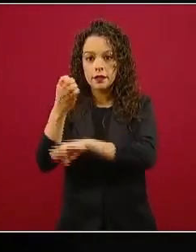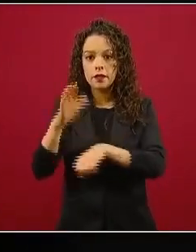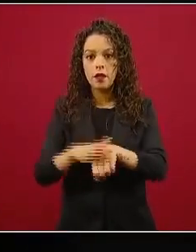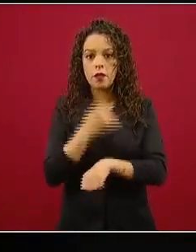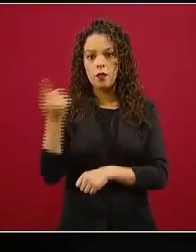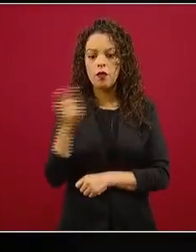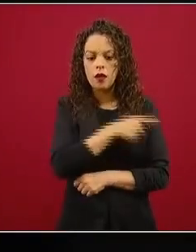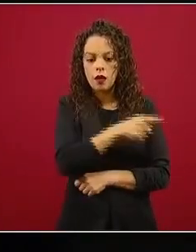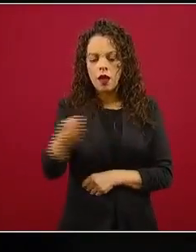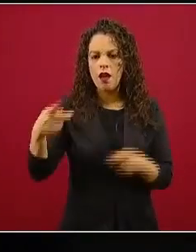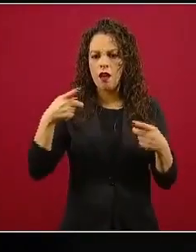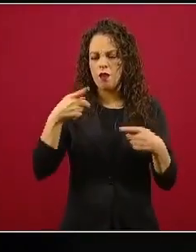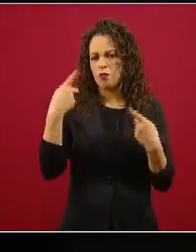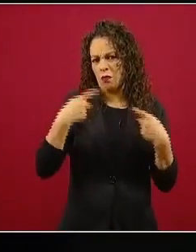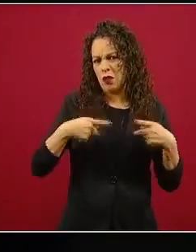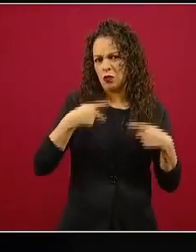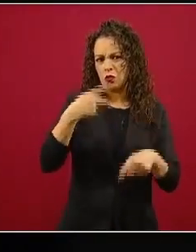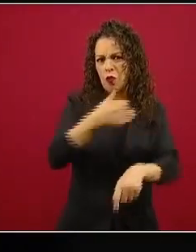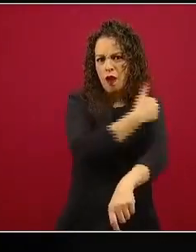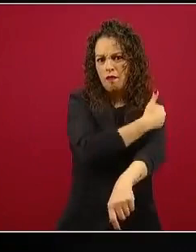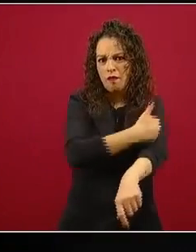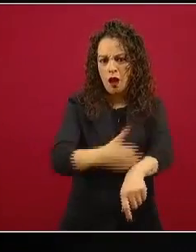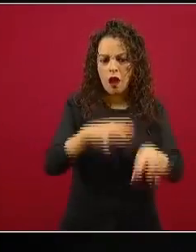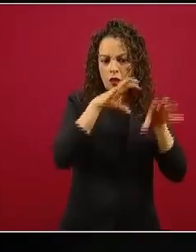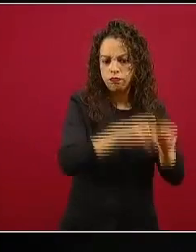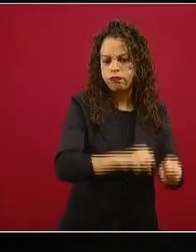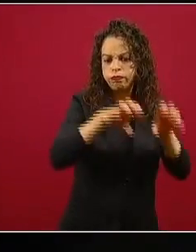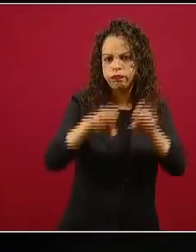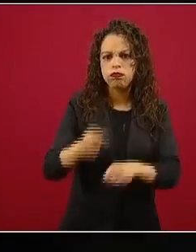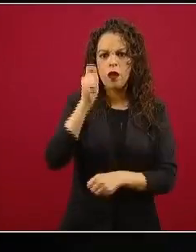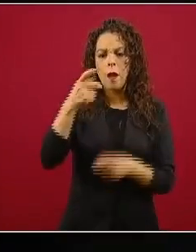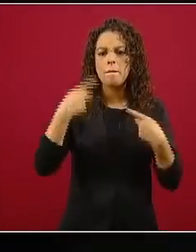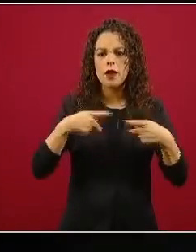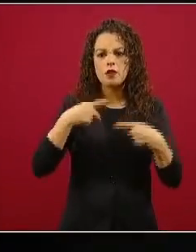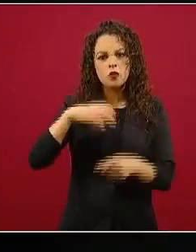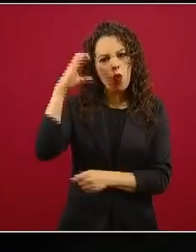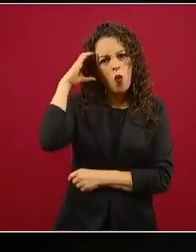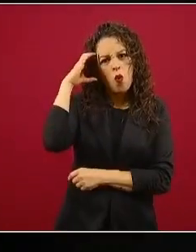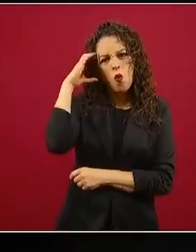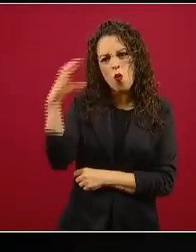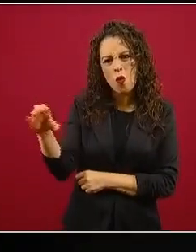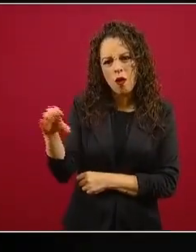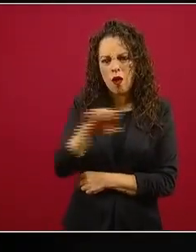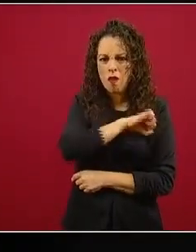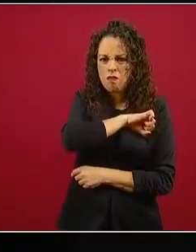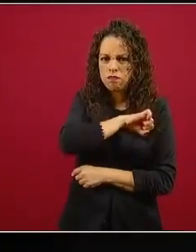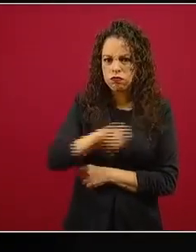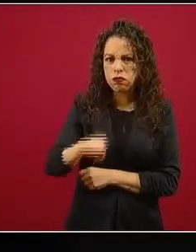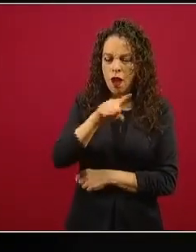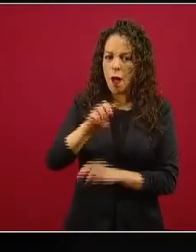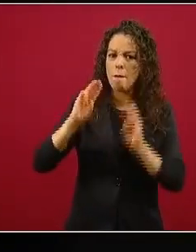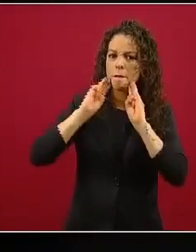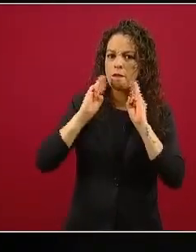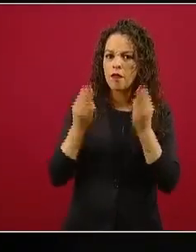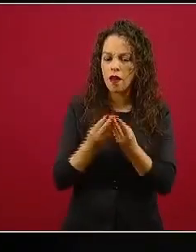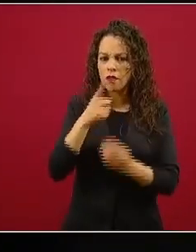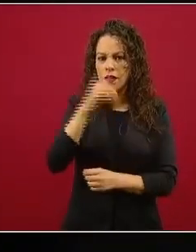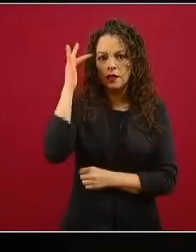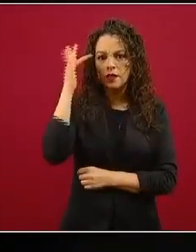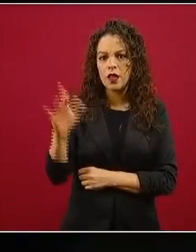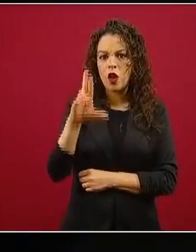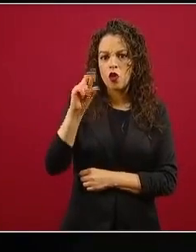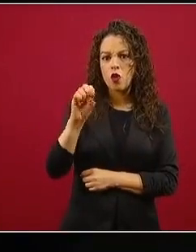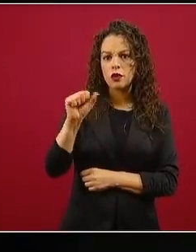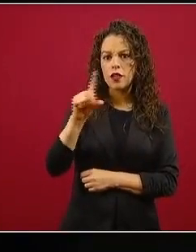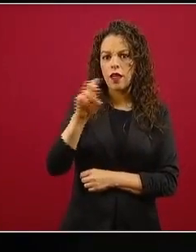detenidos familiares de un presunto capo y integrantes del cártel de Santa Rosa de Lima. Desde su